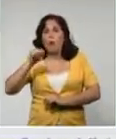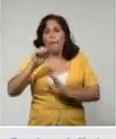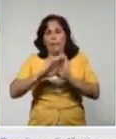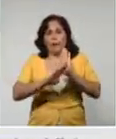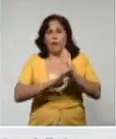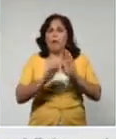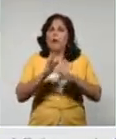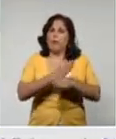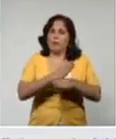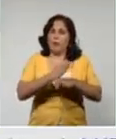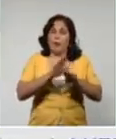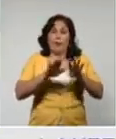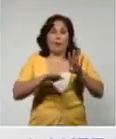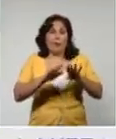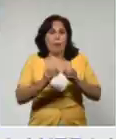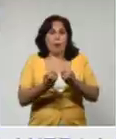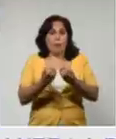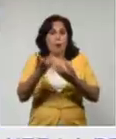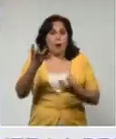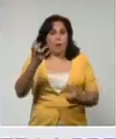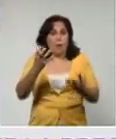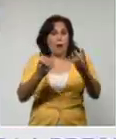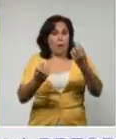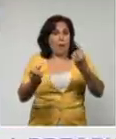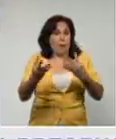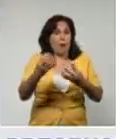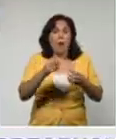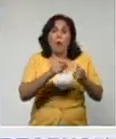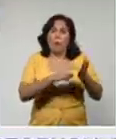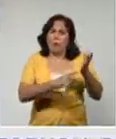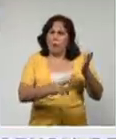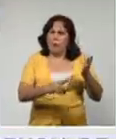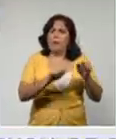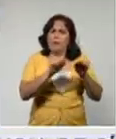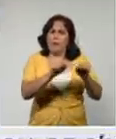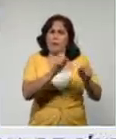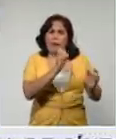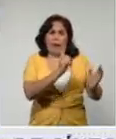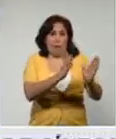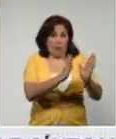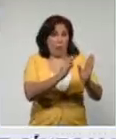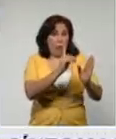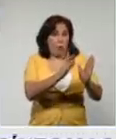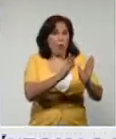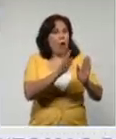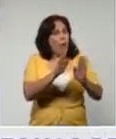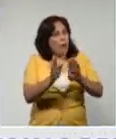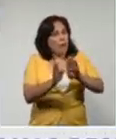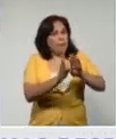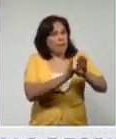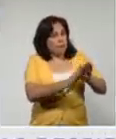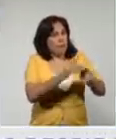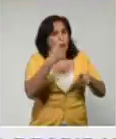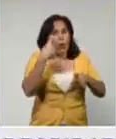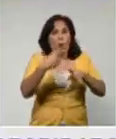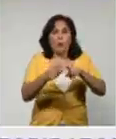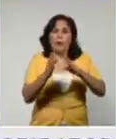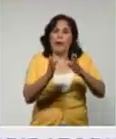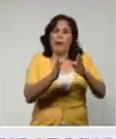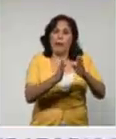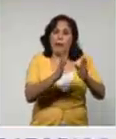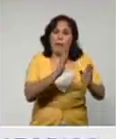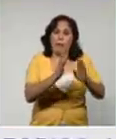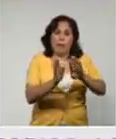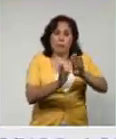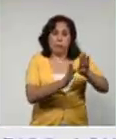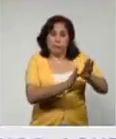medidas de restricción, provincias que estaban en una determinada fase pasen a otra etapa y, como